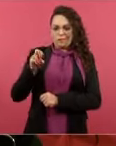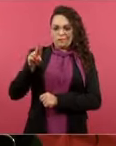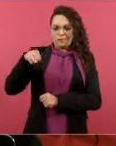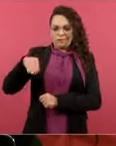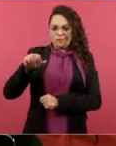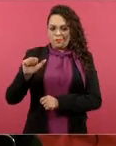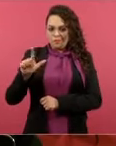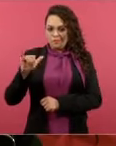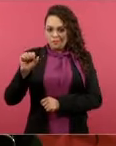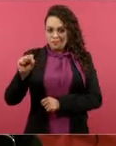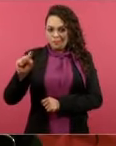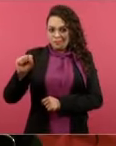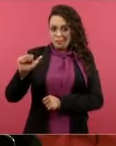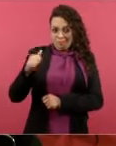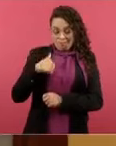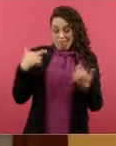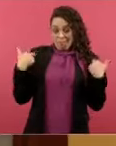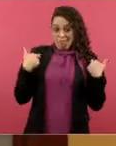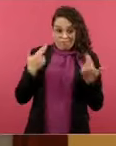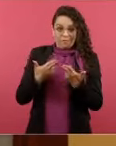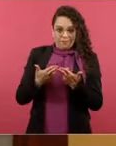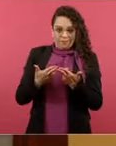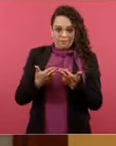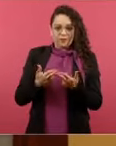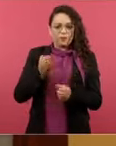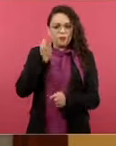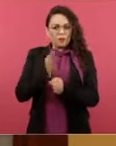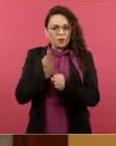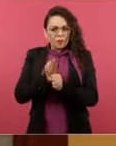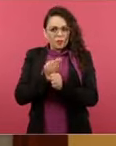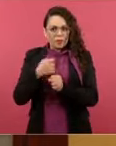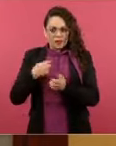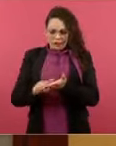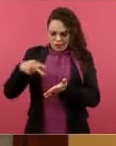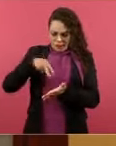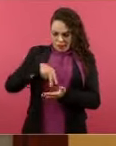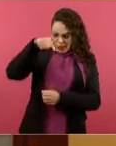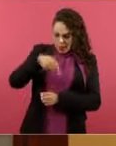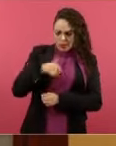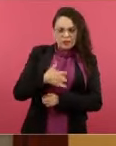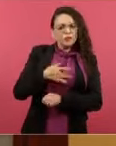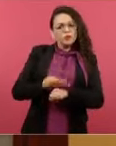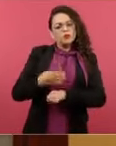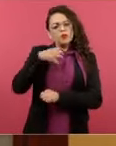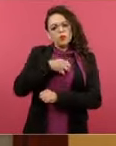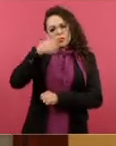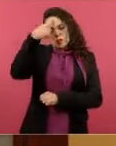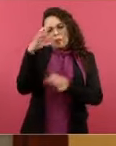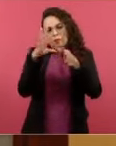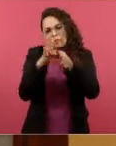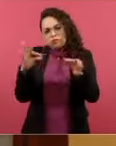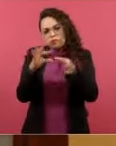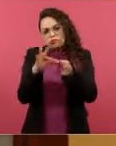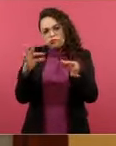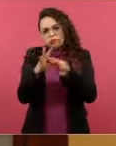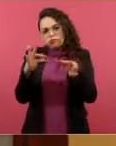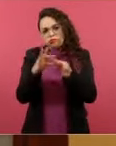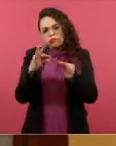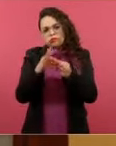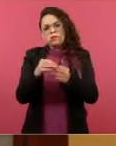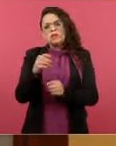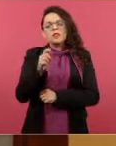estar en este escenario para poder socializar con nuestro país el contenido de un proyecto